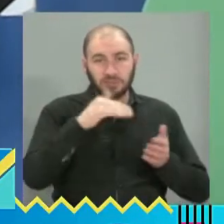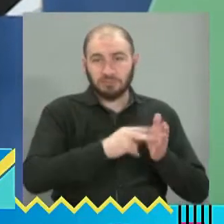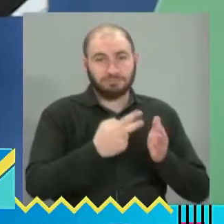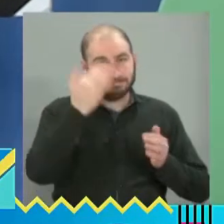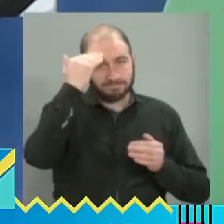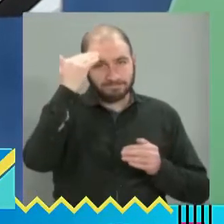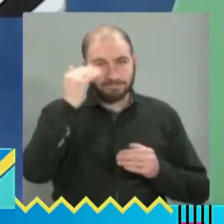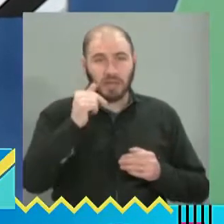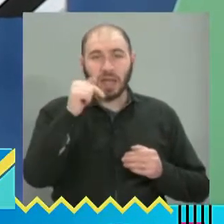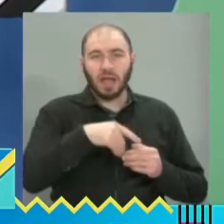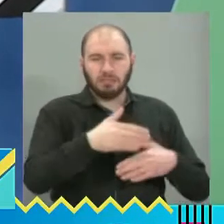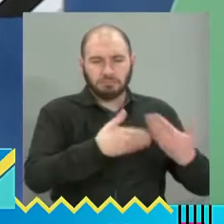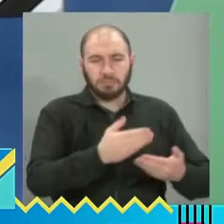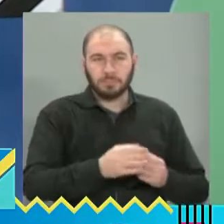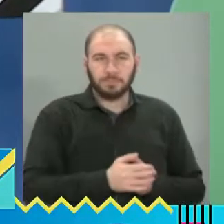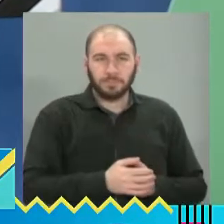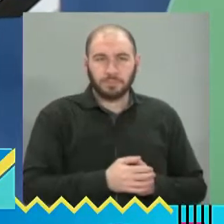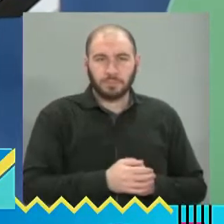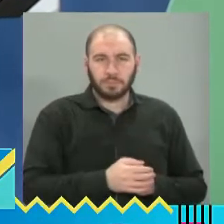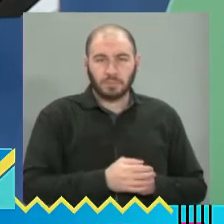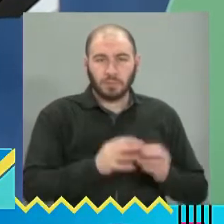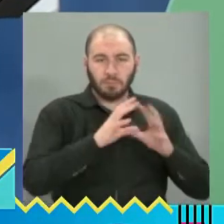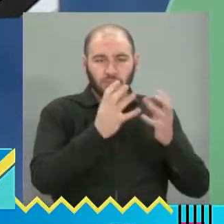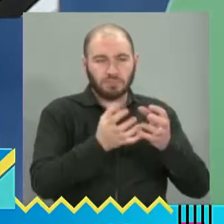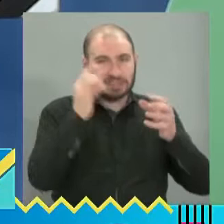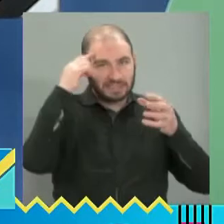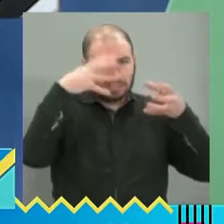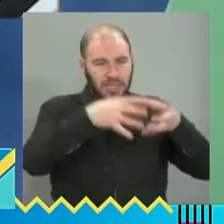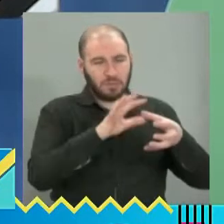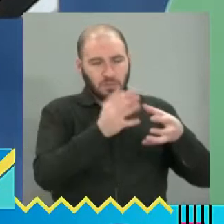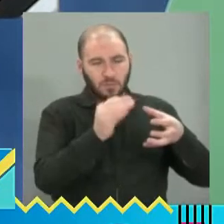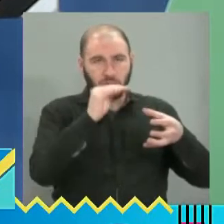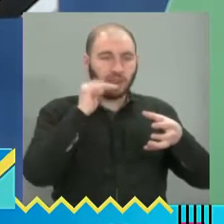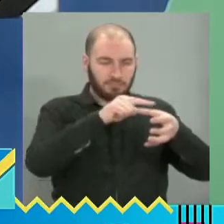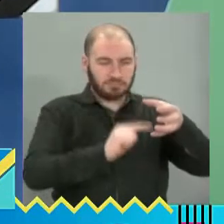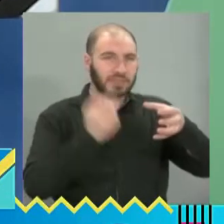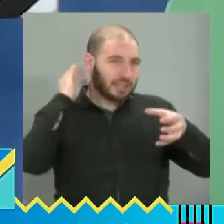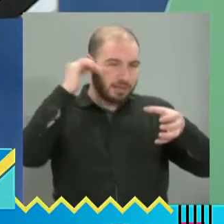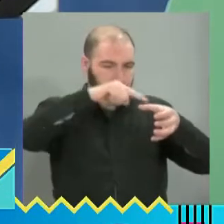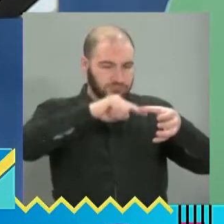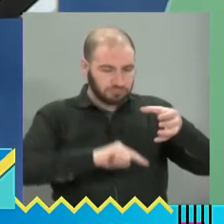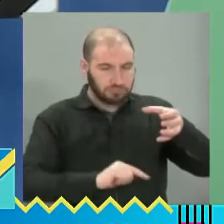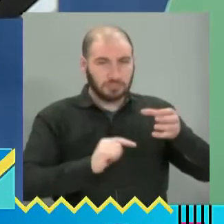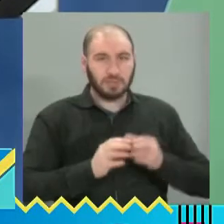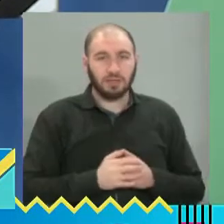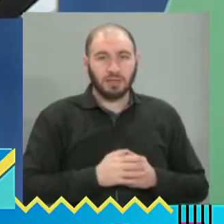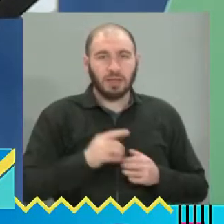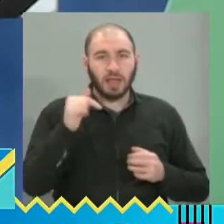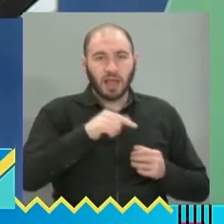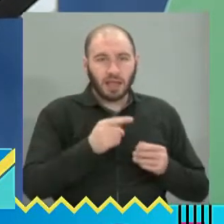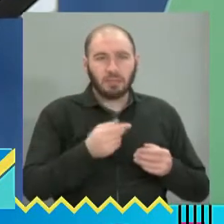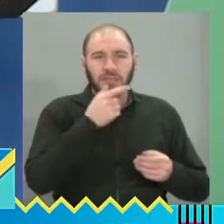cerebro, actuando sobre ciertas áreas, sobre todo a nivel hipotalámico, donde está el sistema